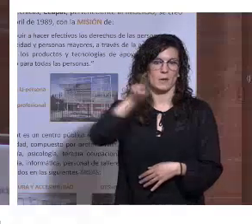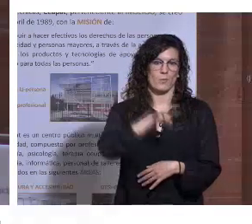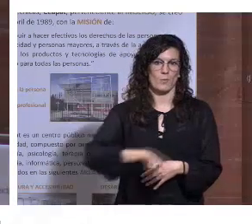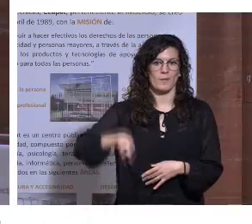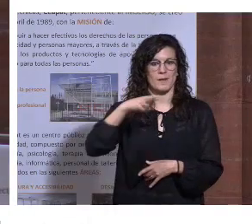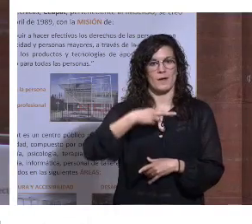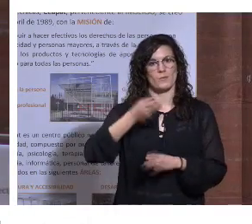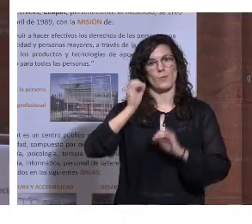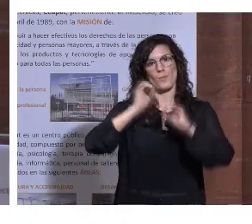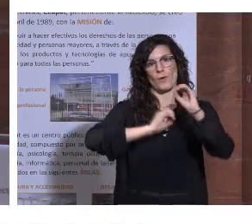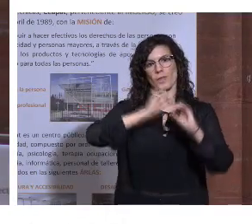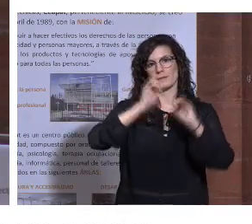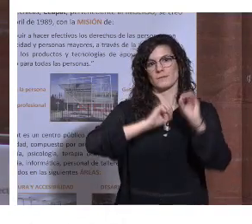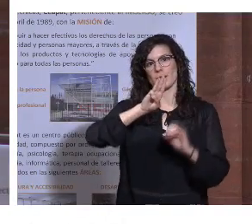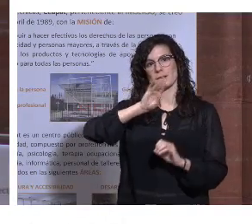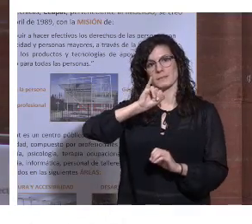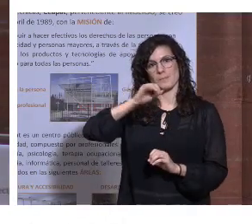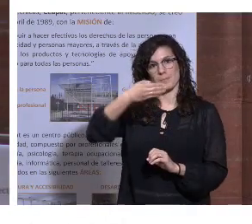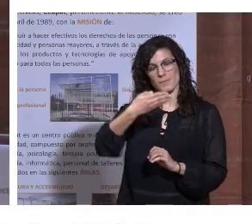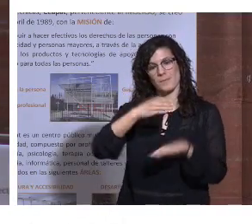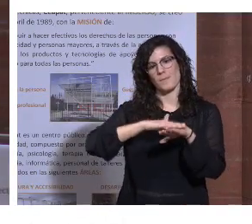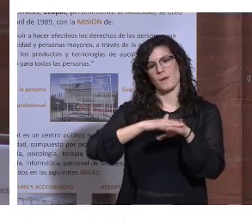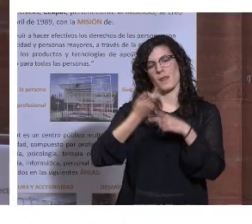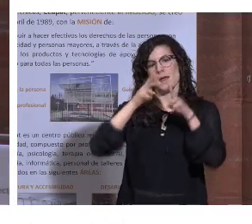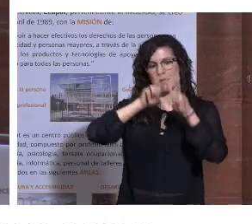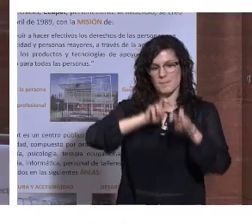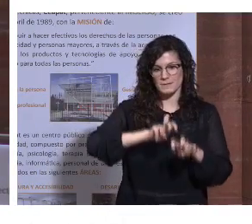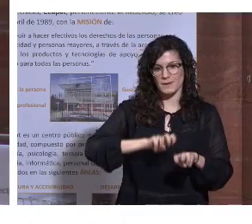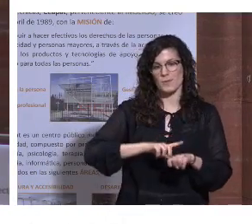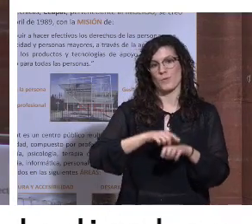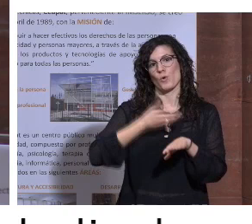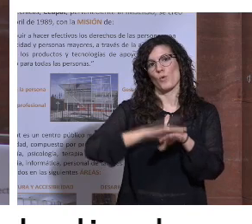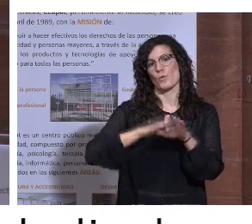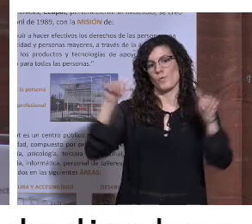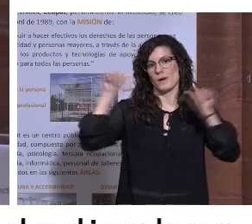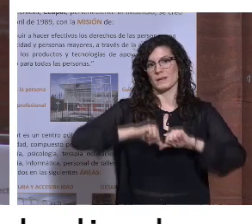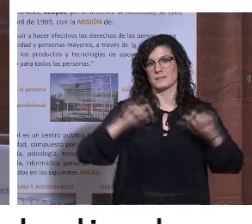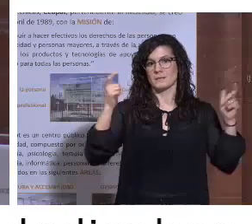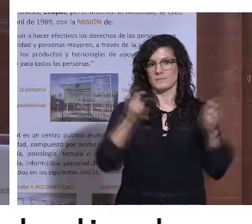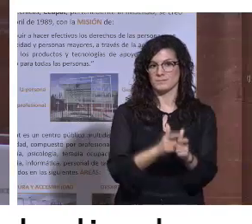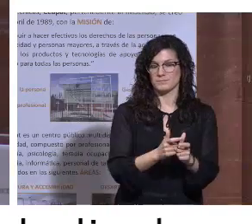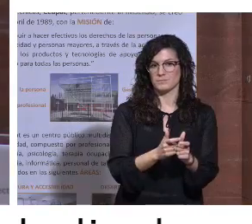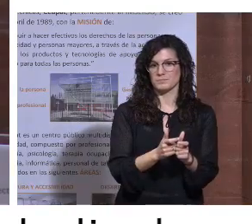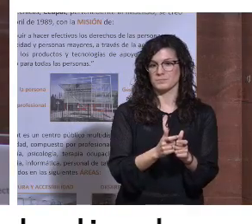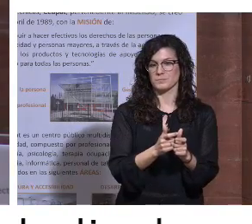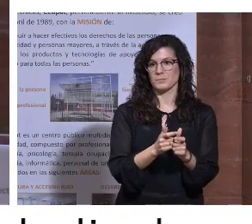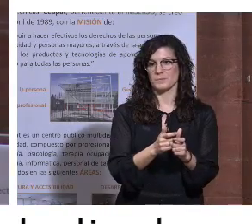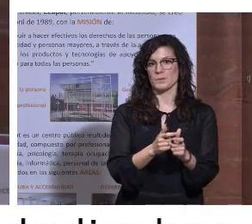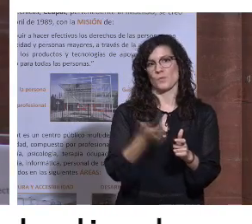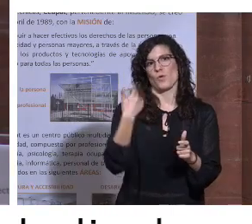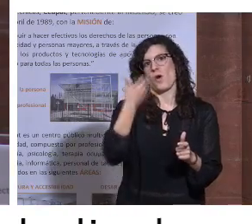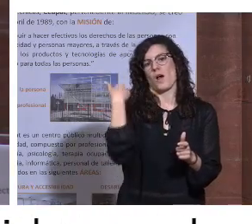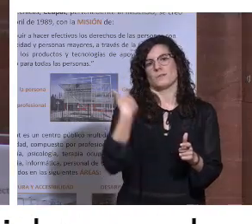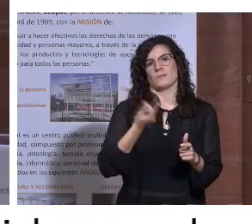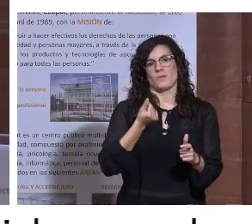unos porcentajes de PIB que se dedicaban a investigación, que se ha reducido con la crisis y de todas formas tampoco era una